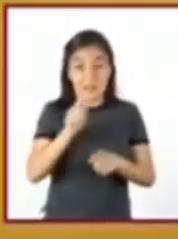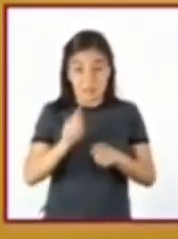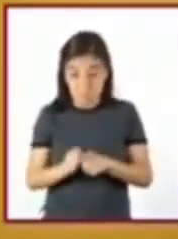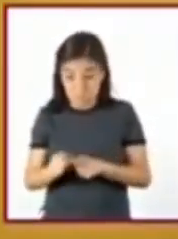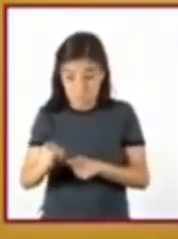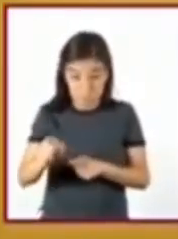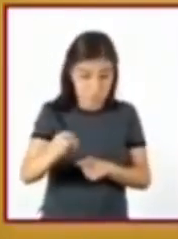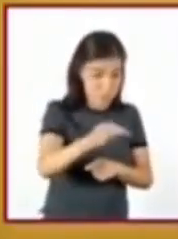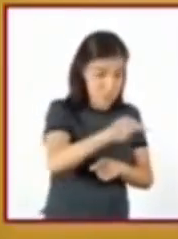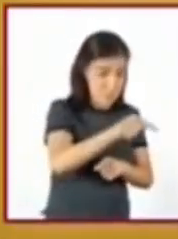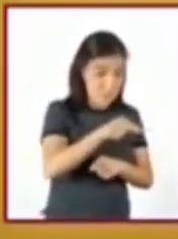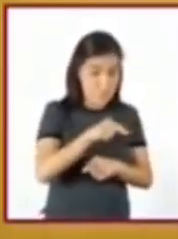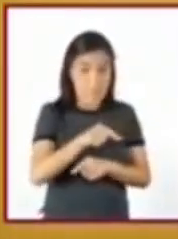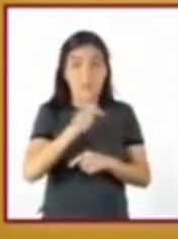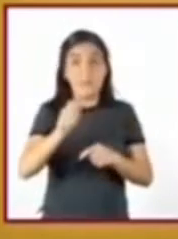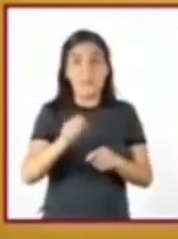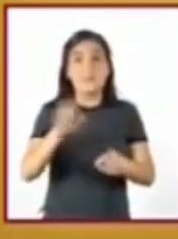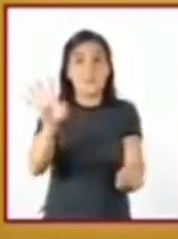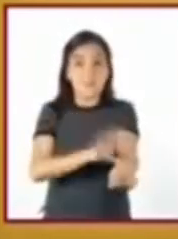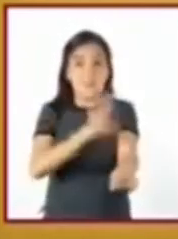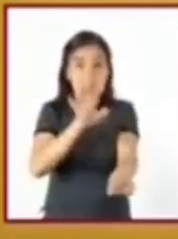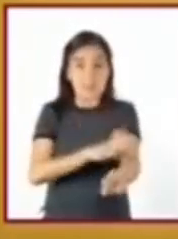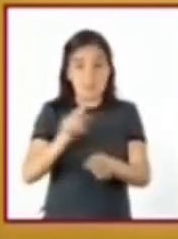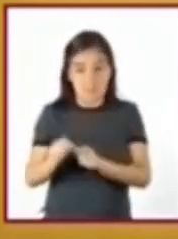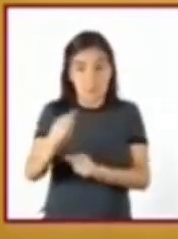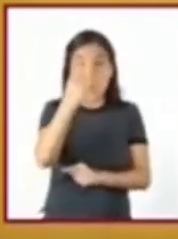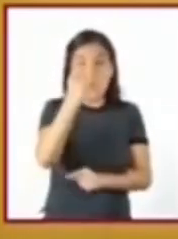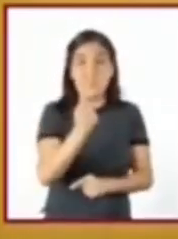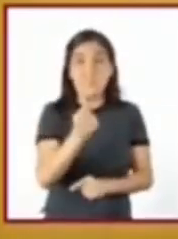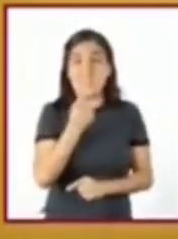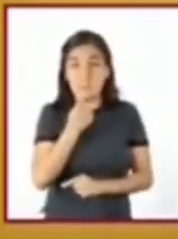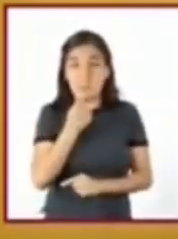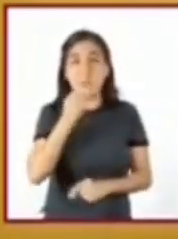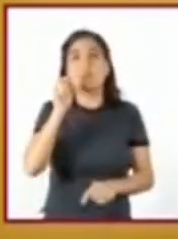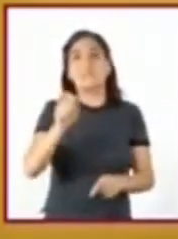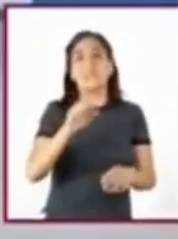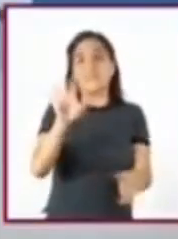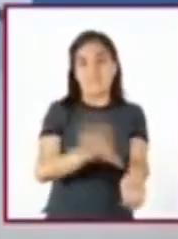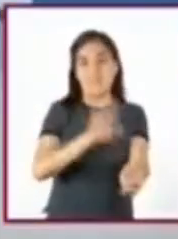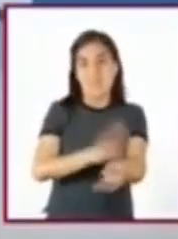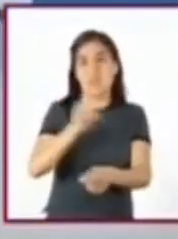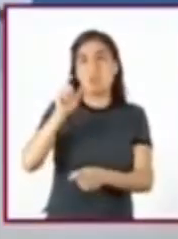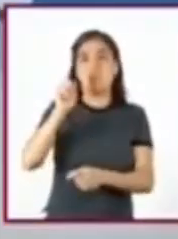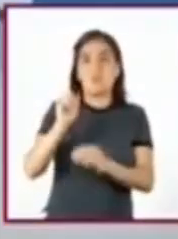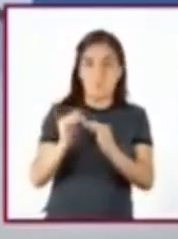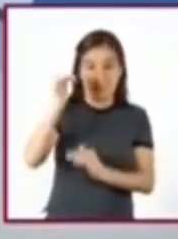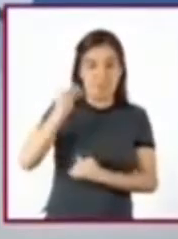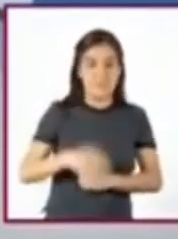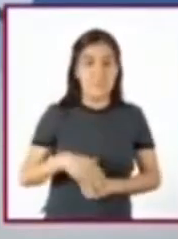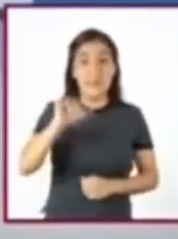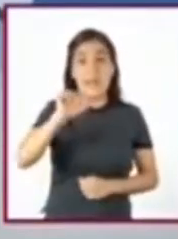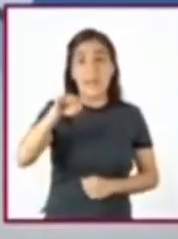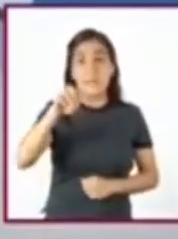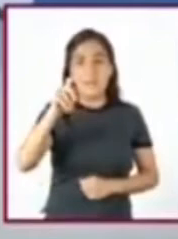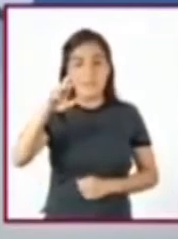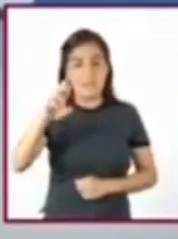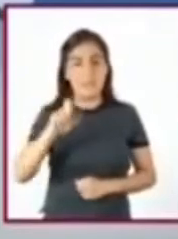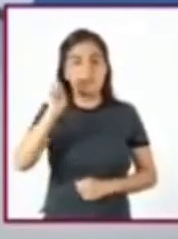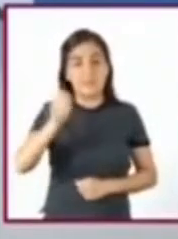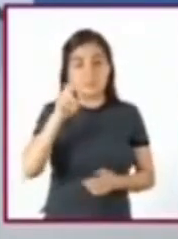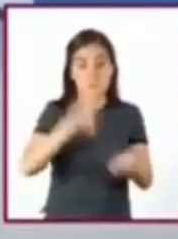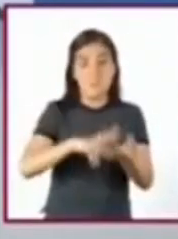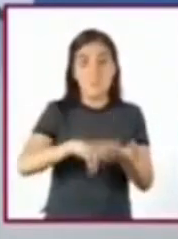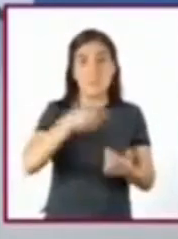que pase en un segundo será la magnitud de la corriente eléctrica. Un ampere equivale al paso de